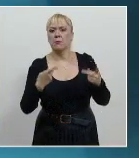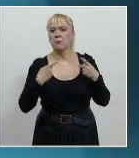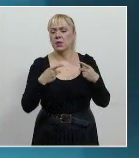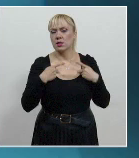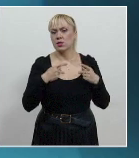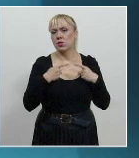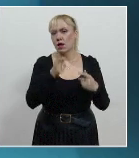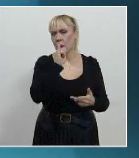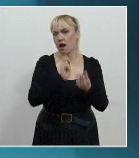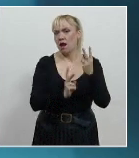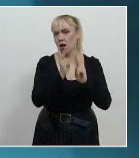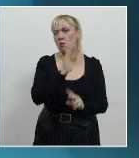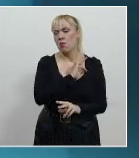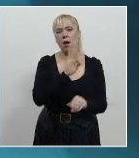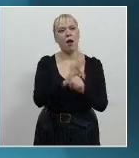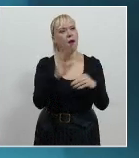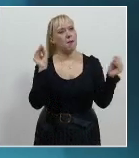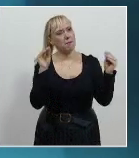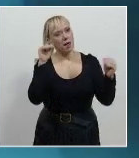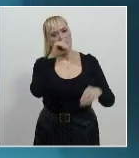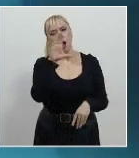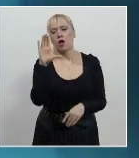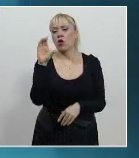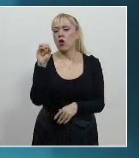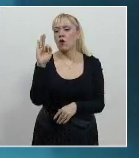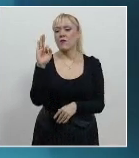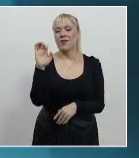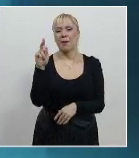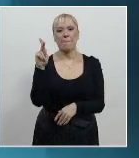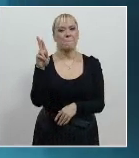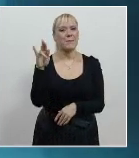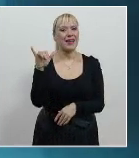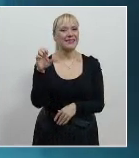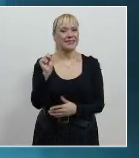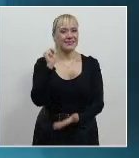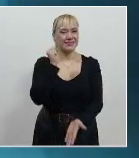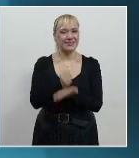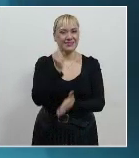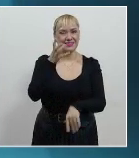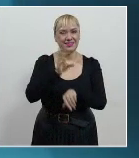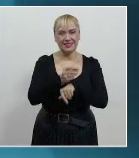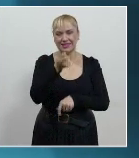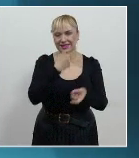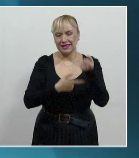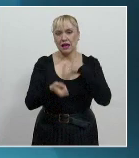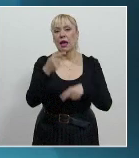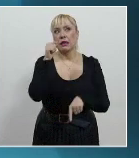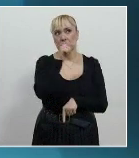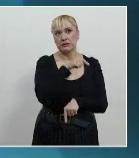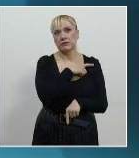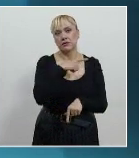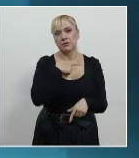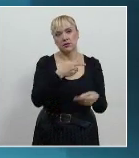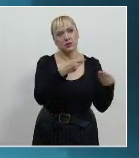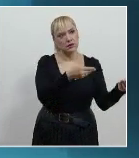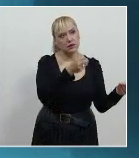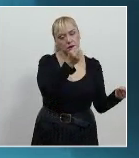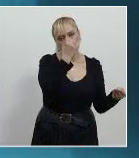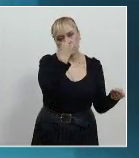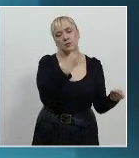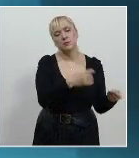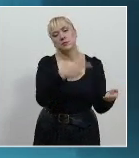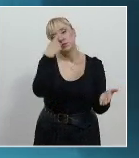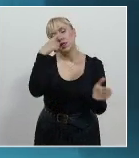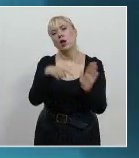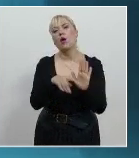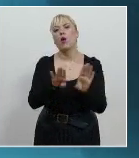un amparo quien deberá tramitar ante la COFEPRIS el permiso correspondiente, instancia que definirá las condiciones y modalidades de